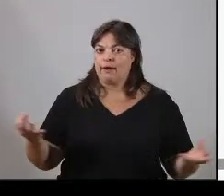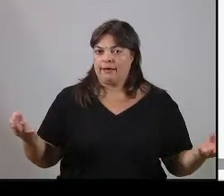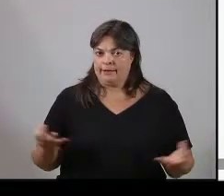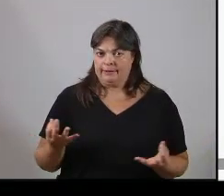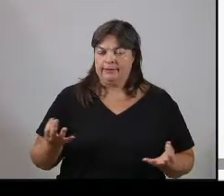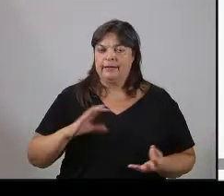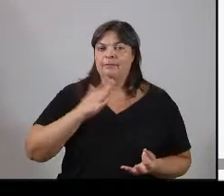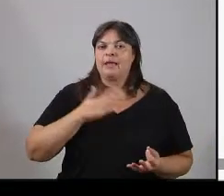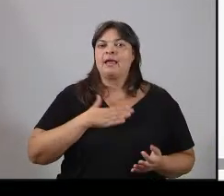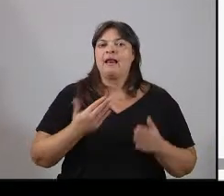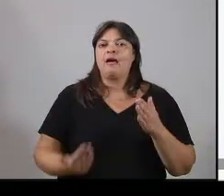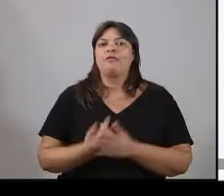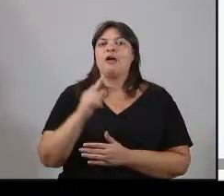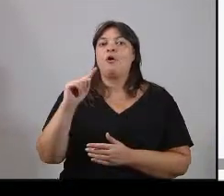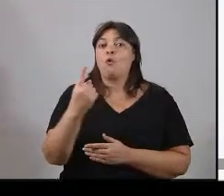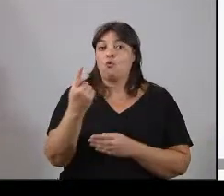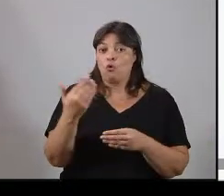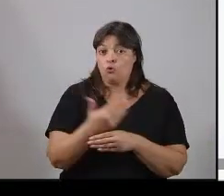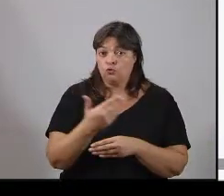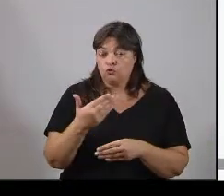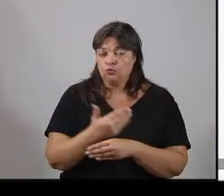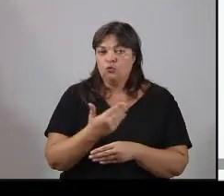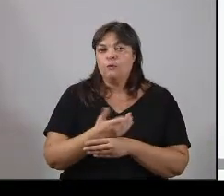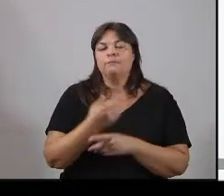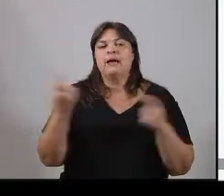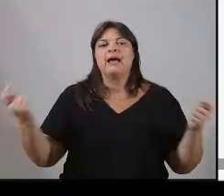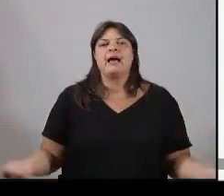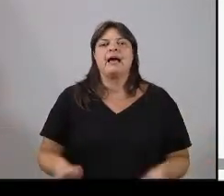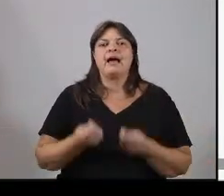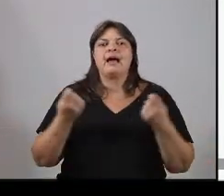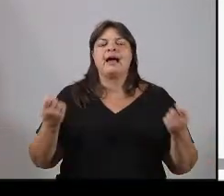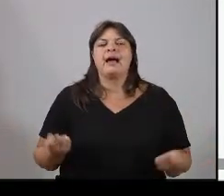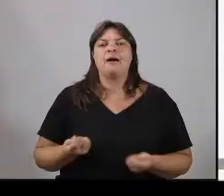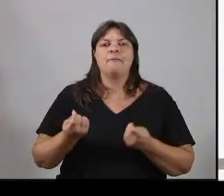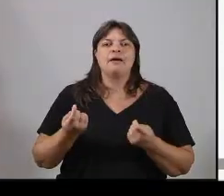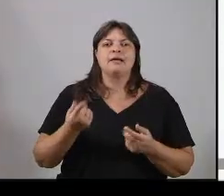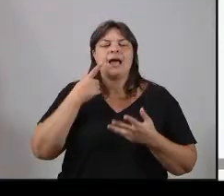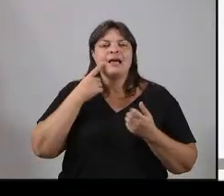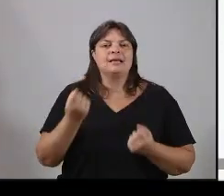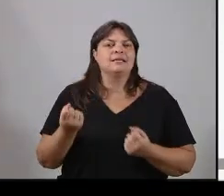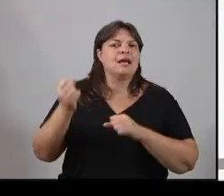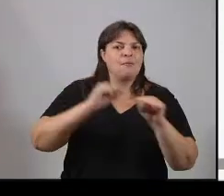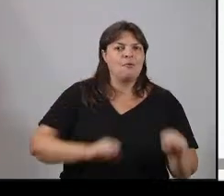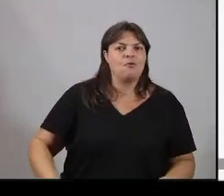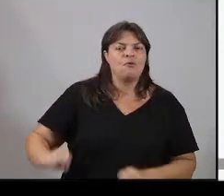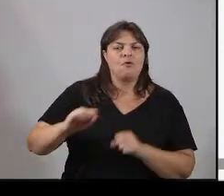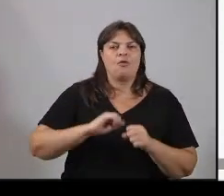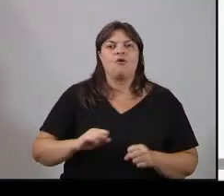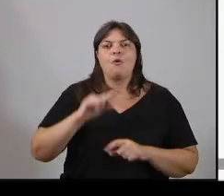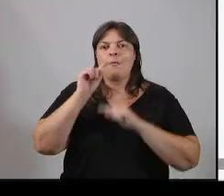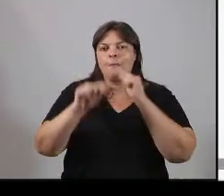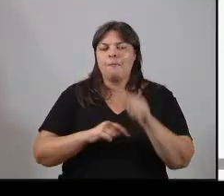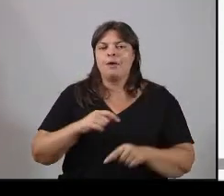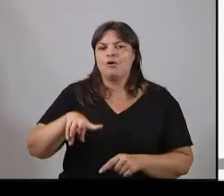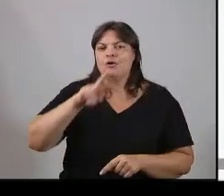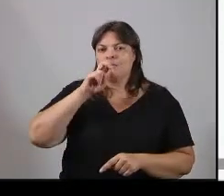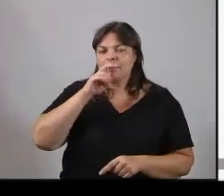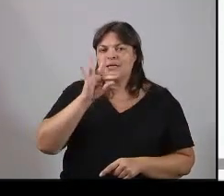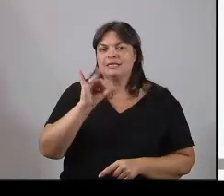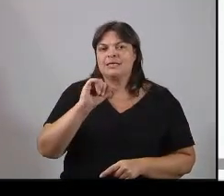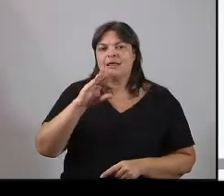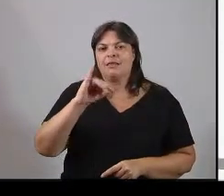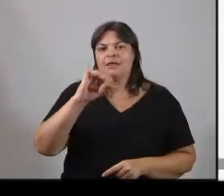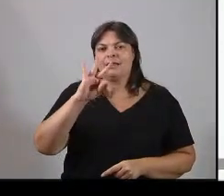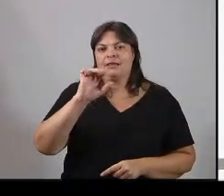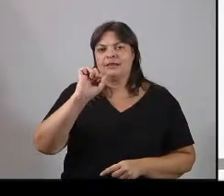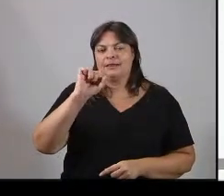mañana, día 1 de octubre, empieza la campaña de inmunización frente al virus respiratorio sincitial causante